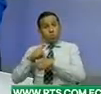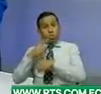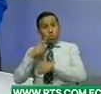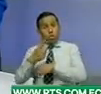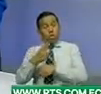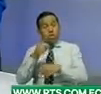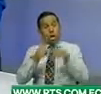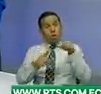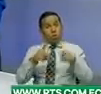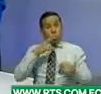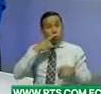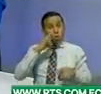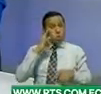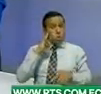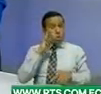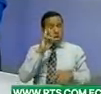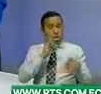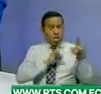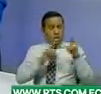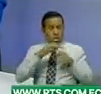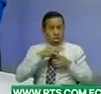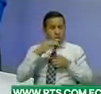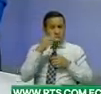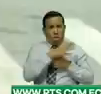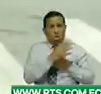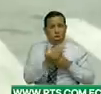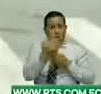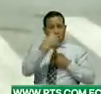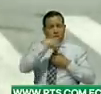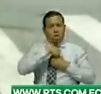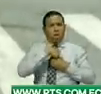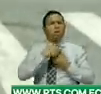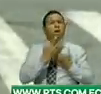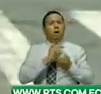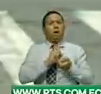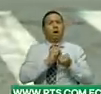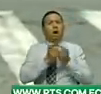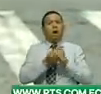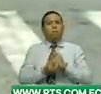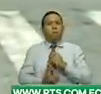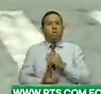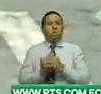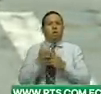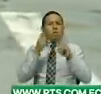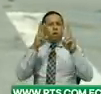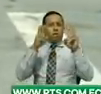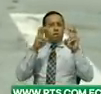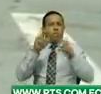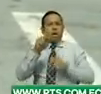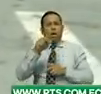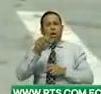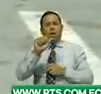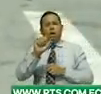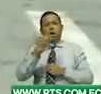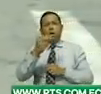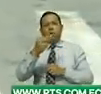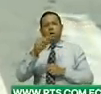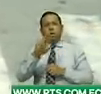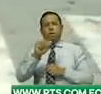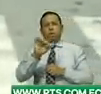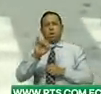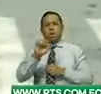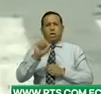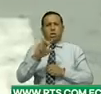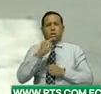en el síndrome de Kawasaki. Escuchemos. Hasta el área de emergencia COVID del Hospital Yesquito Sur, no